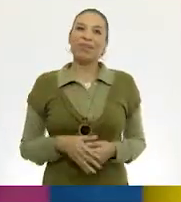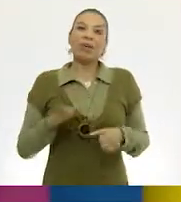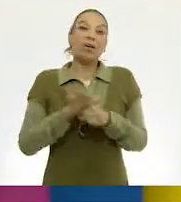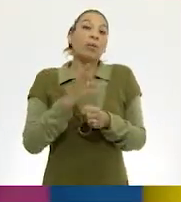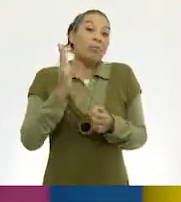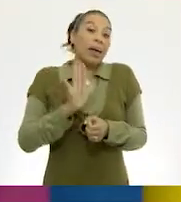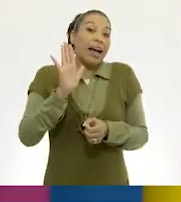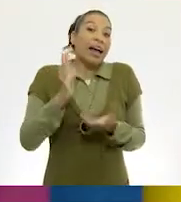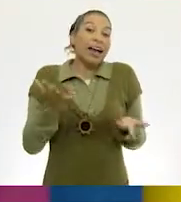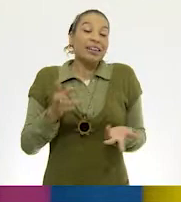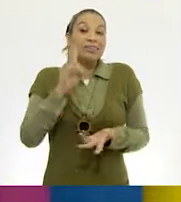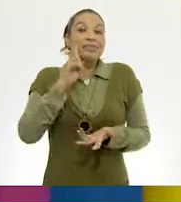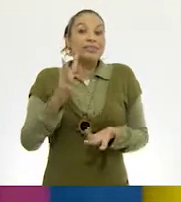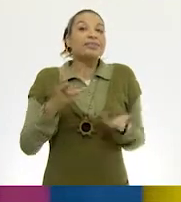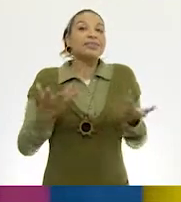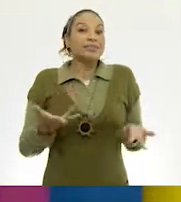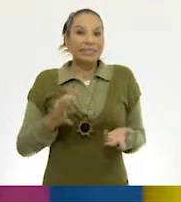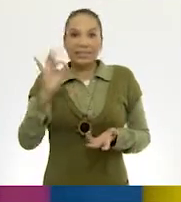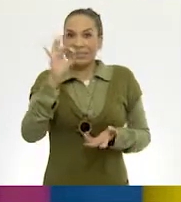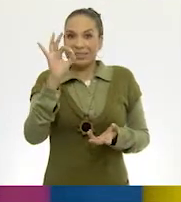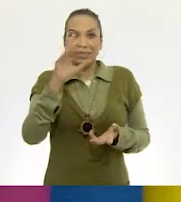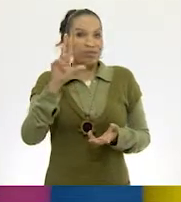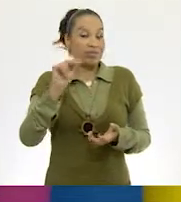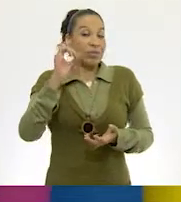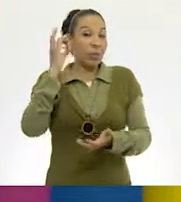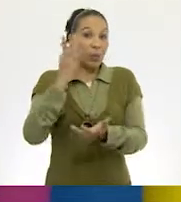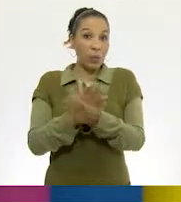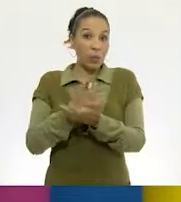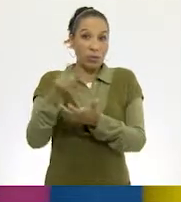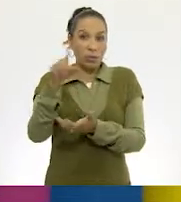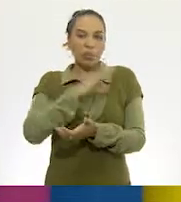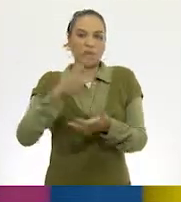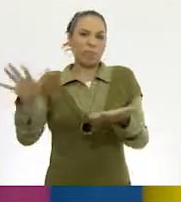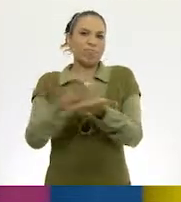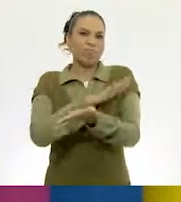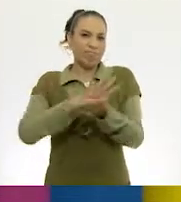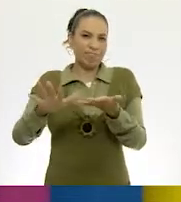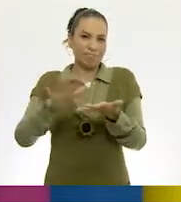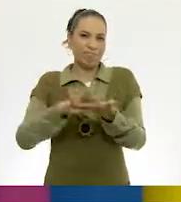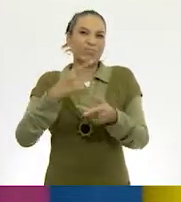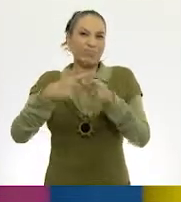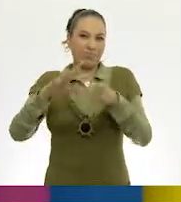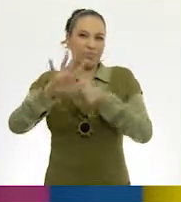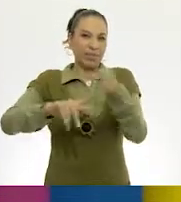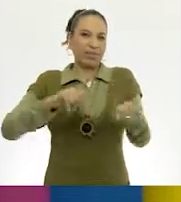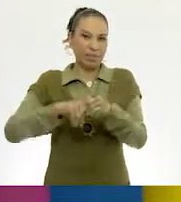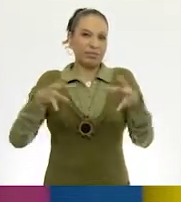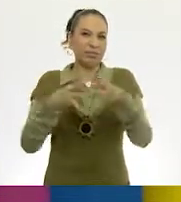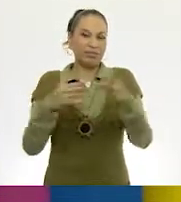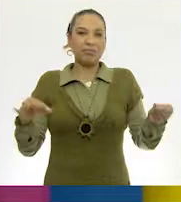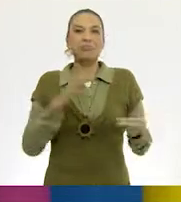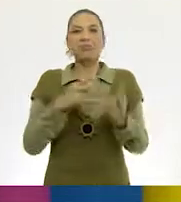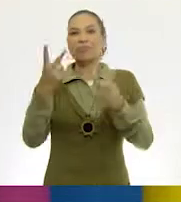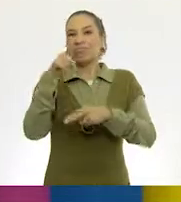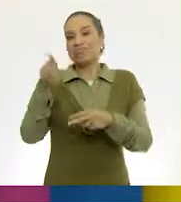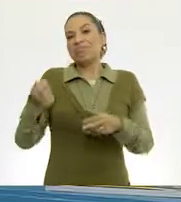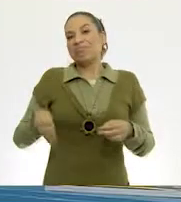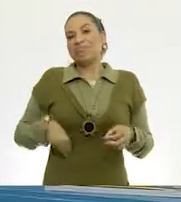pues parece evidente que si no fueron la única causa de la extinción de esas especies, sí pudieron haber contribuido en